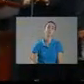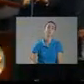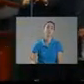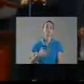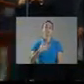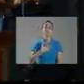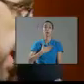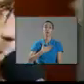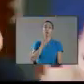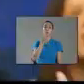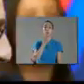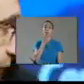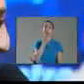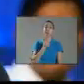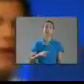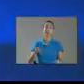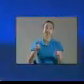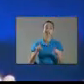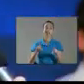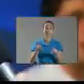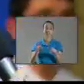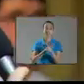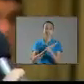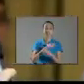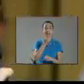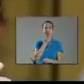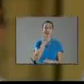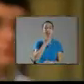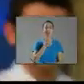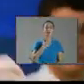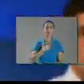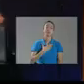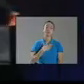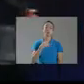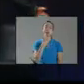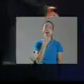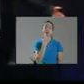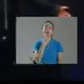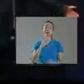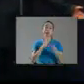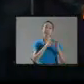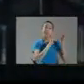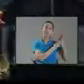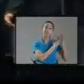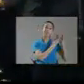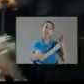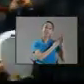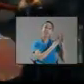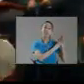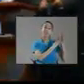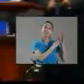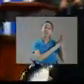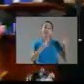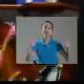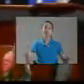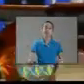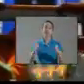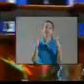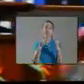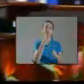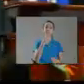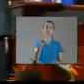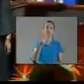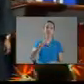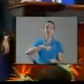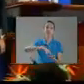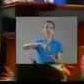sueñan. Y mi boca llenará, y mi lengua de alabanza.